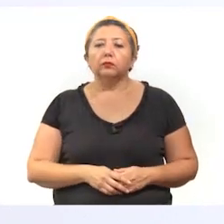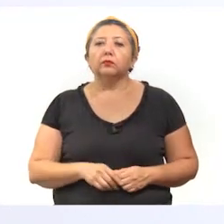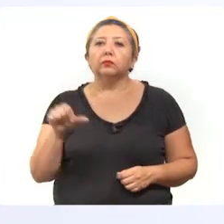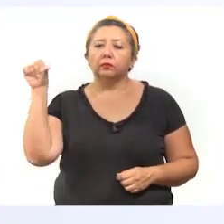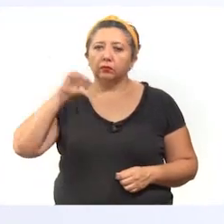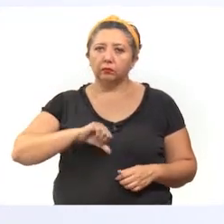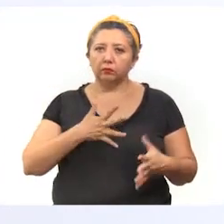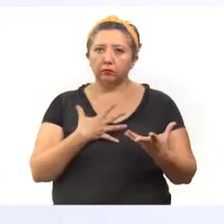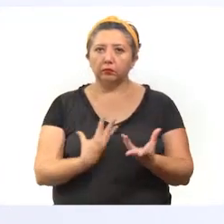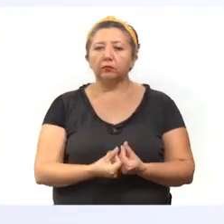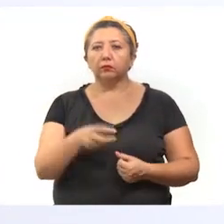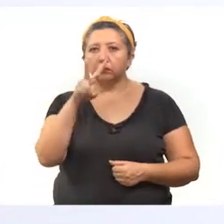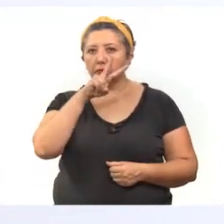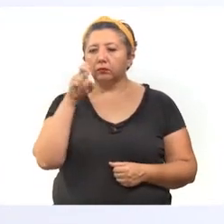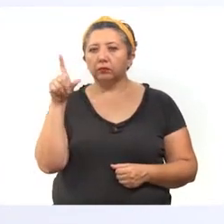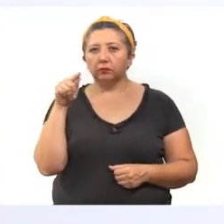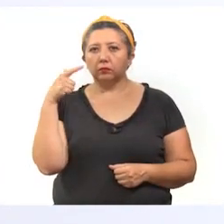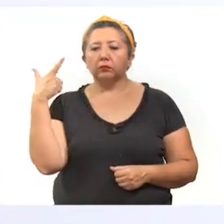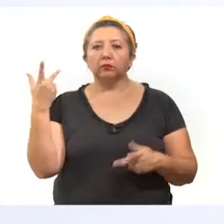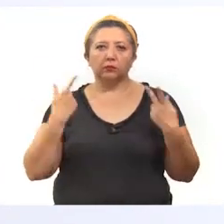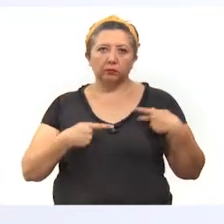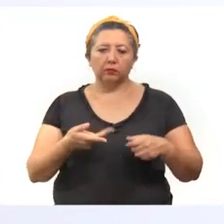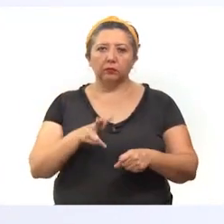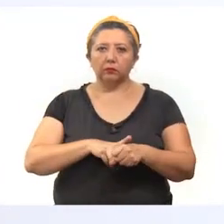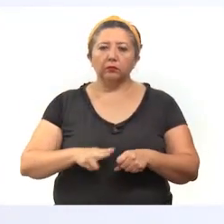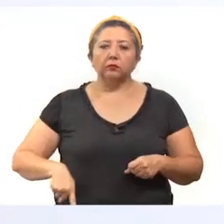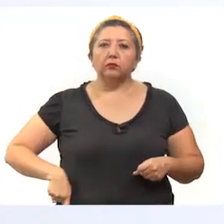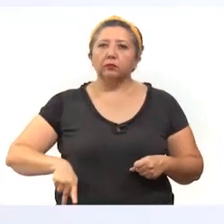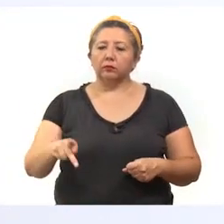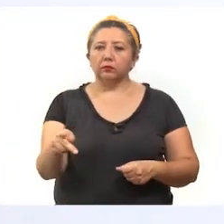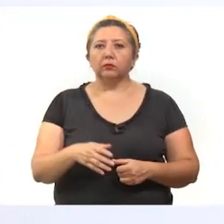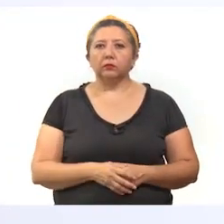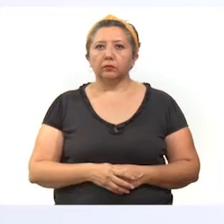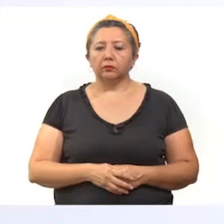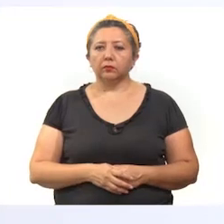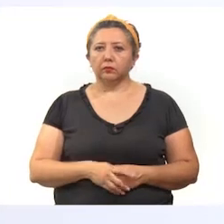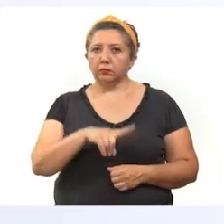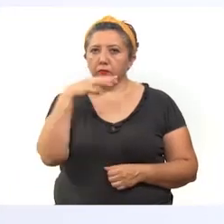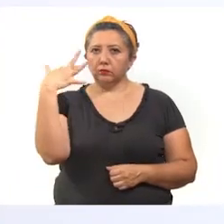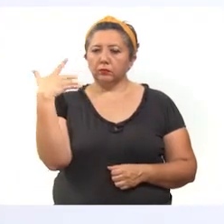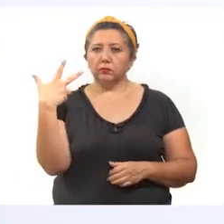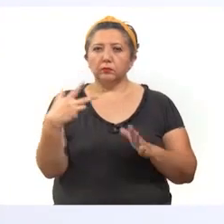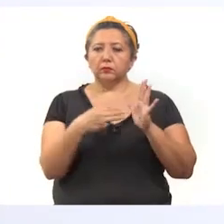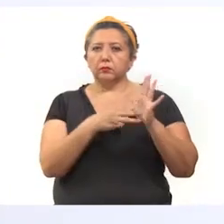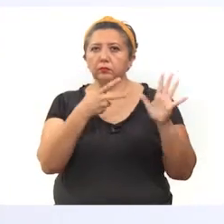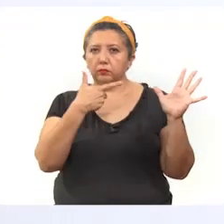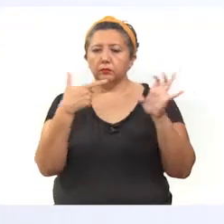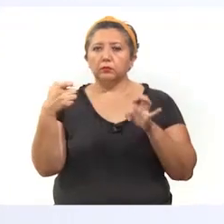ingresos diarios. El día de hoy tenemos 277 pacientes en hospitales públicos.